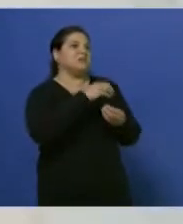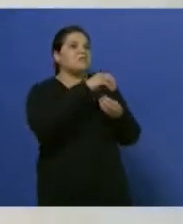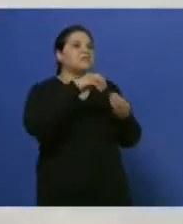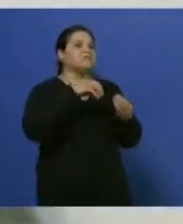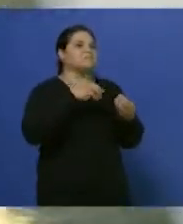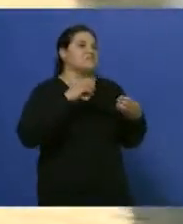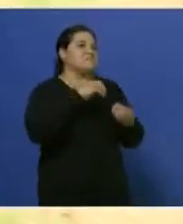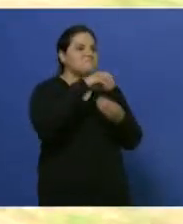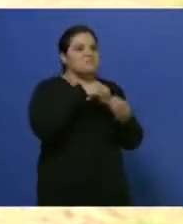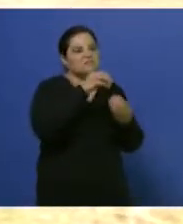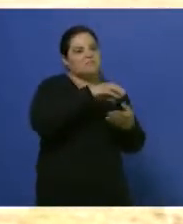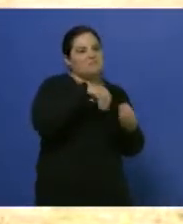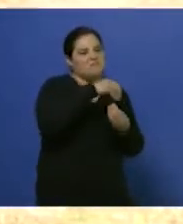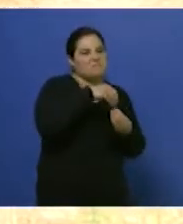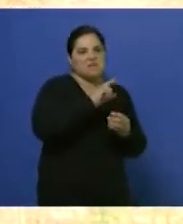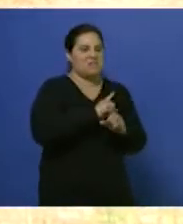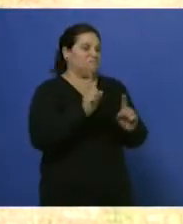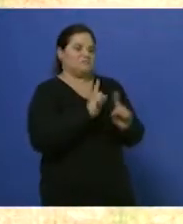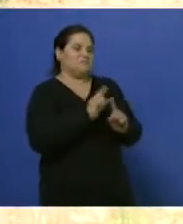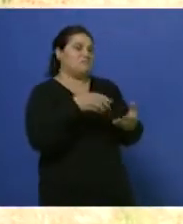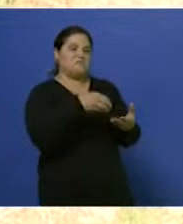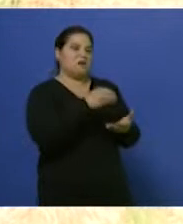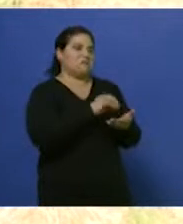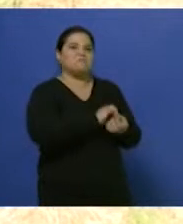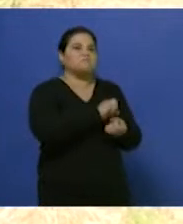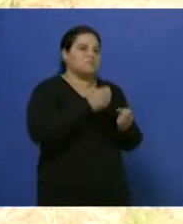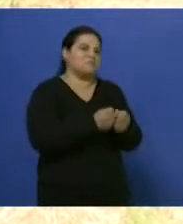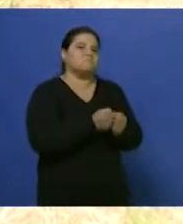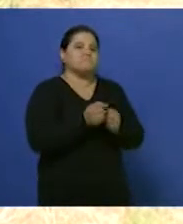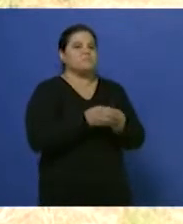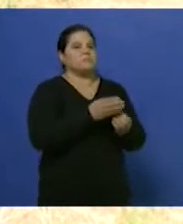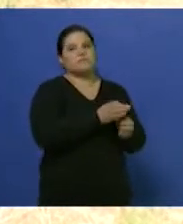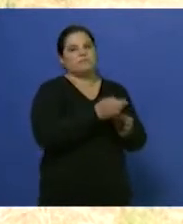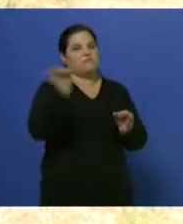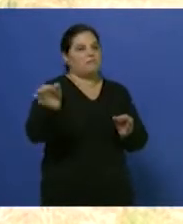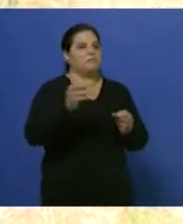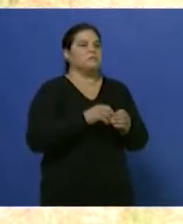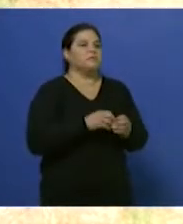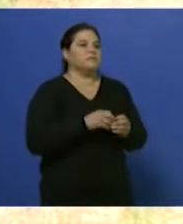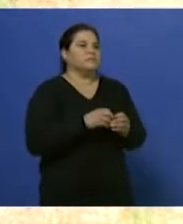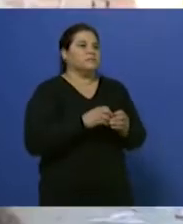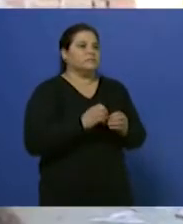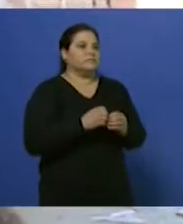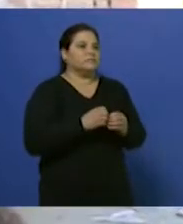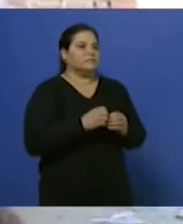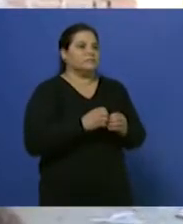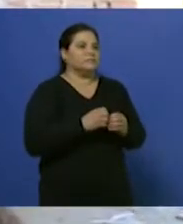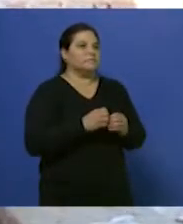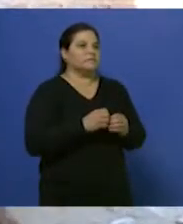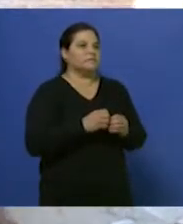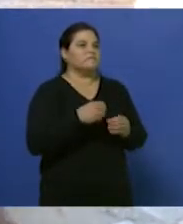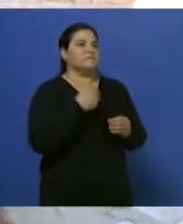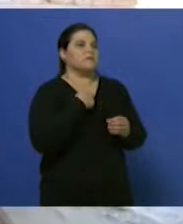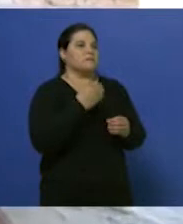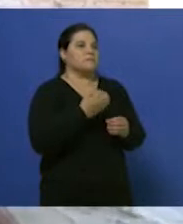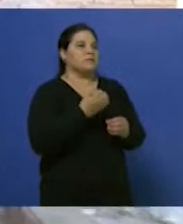¿viste? Bueno, todos tienen conocimiento de los ideales de la familia Olaviaga. De parte mía son